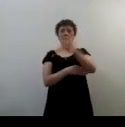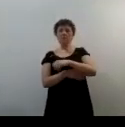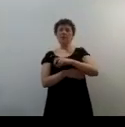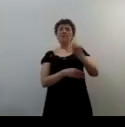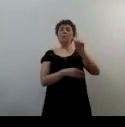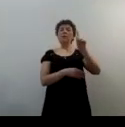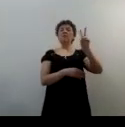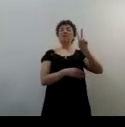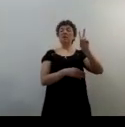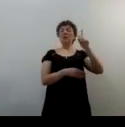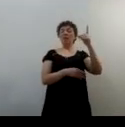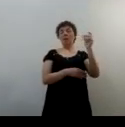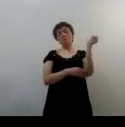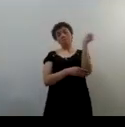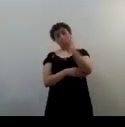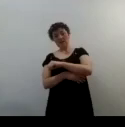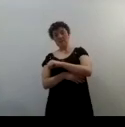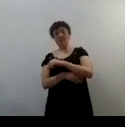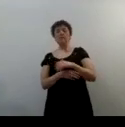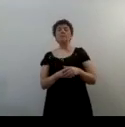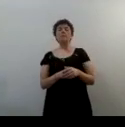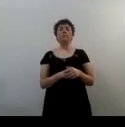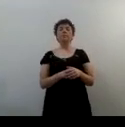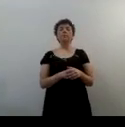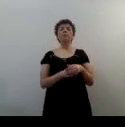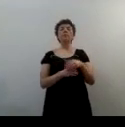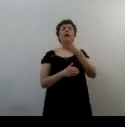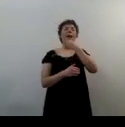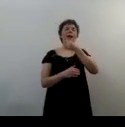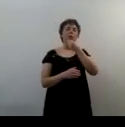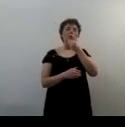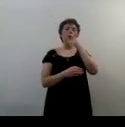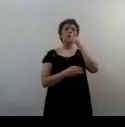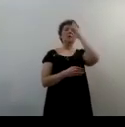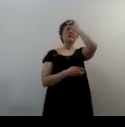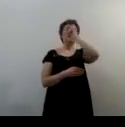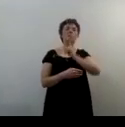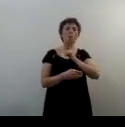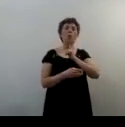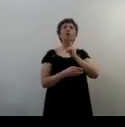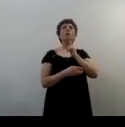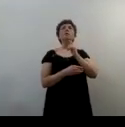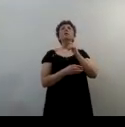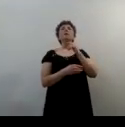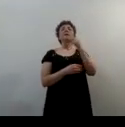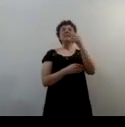azules. Azules, atún, salmón, sardinas, bonito, caballa.